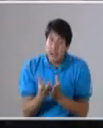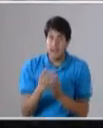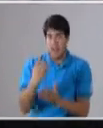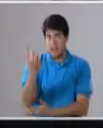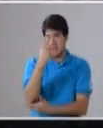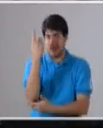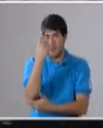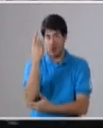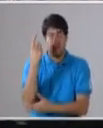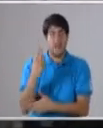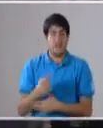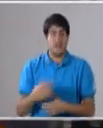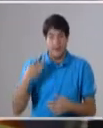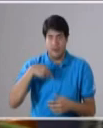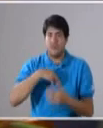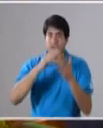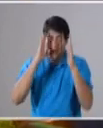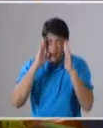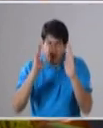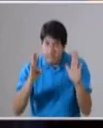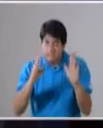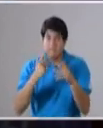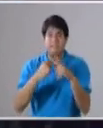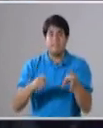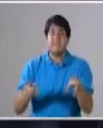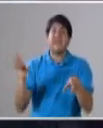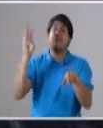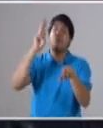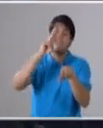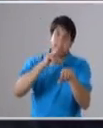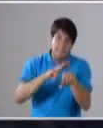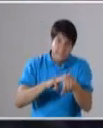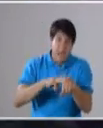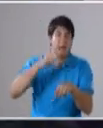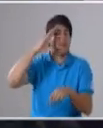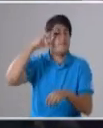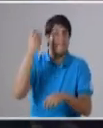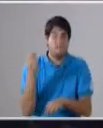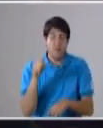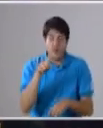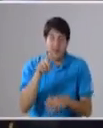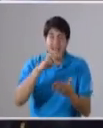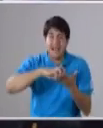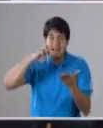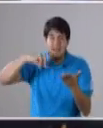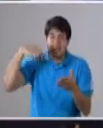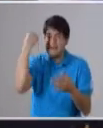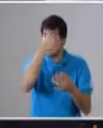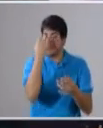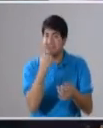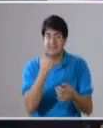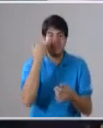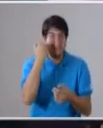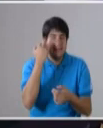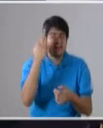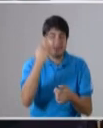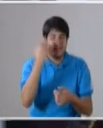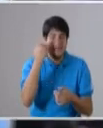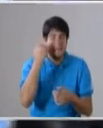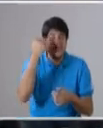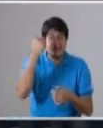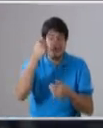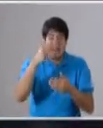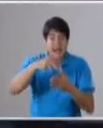Pero cuanto más quedando Siria en frontera norte